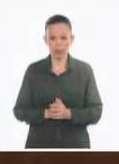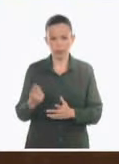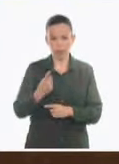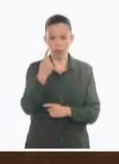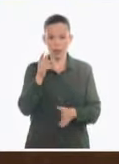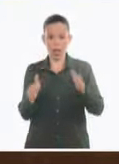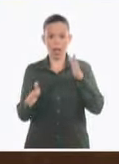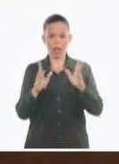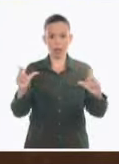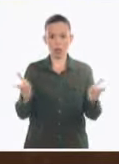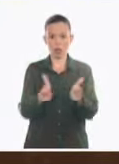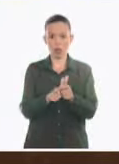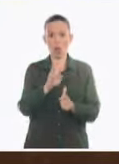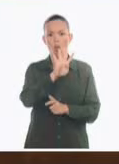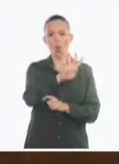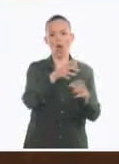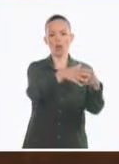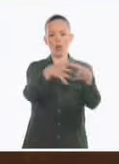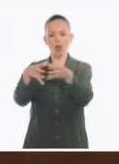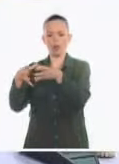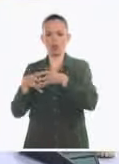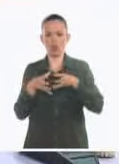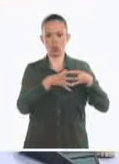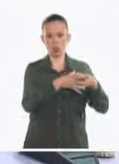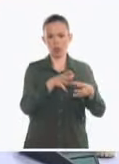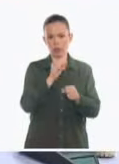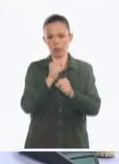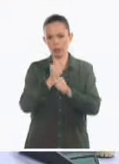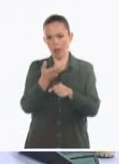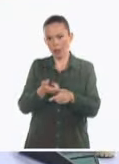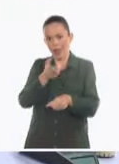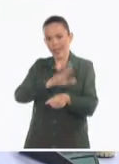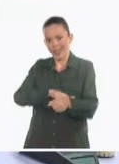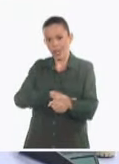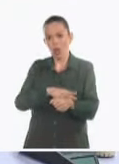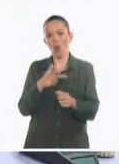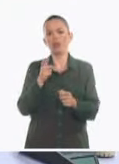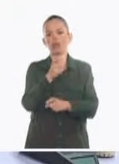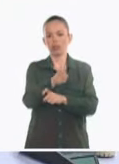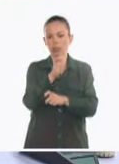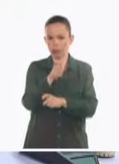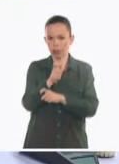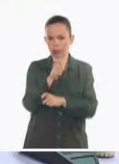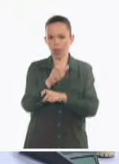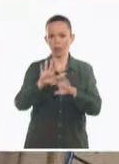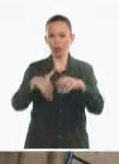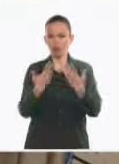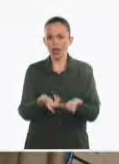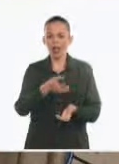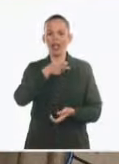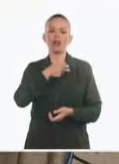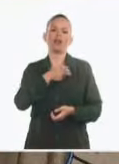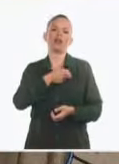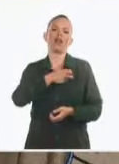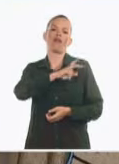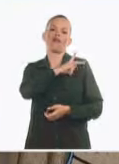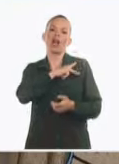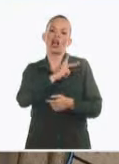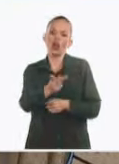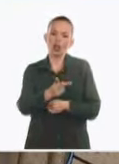cuatro comisiones analizan el trabajo preventivo educativo de la fmc en la formación de valores y su labor comunitaria el